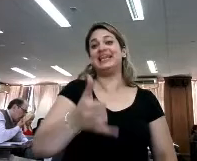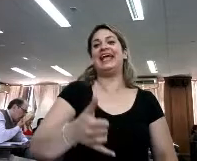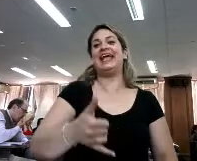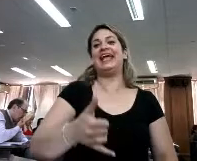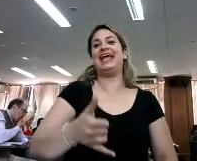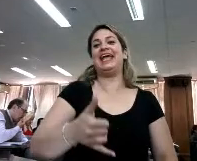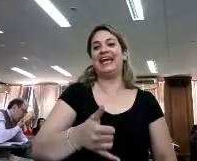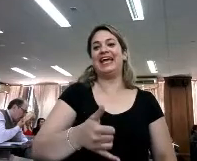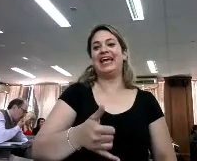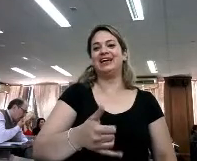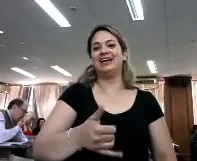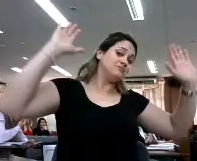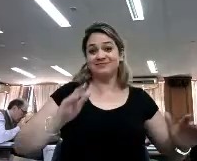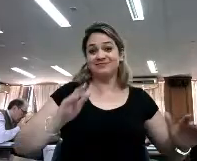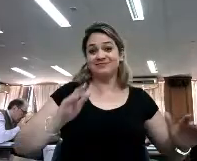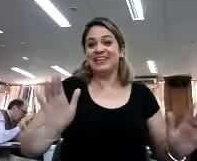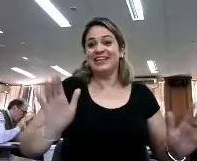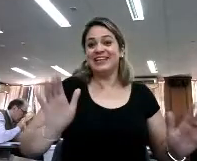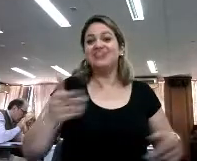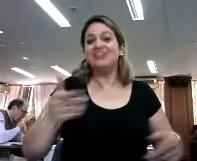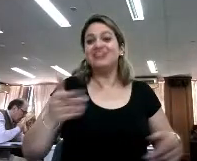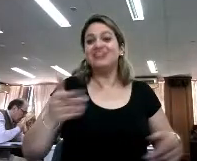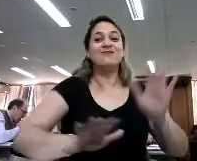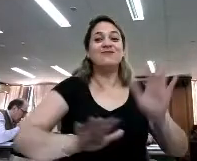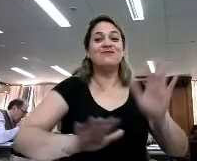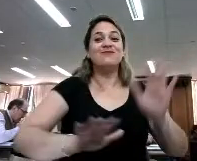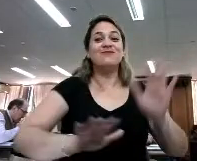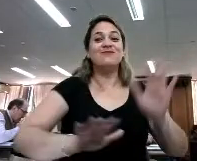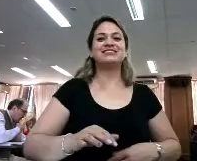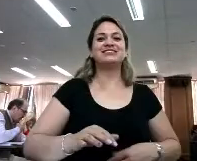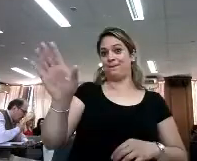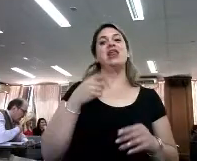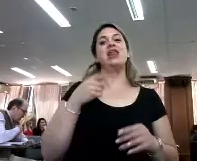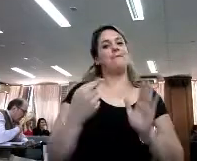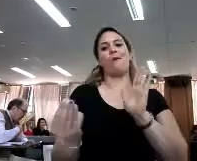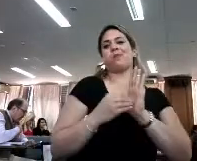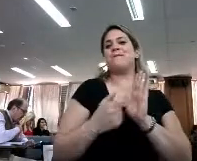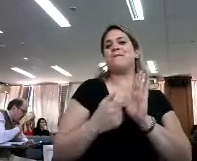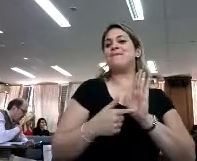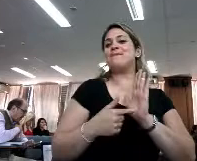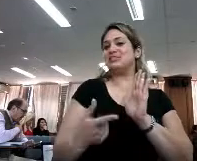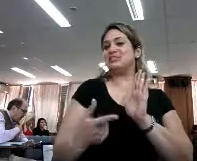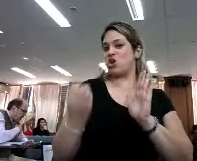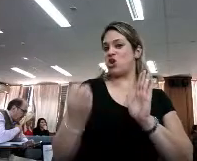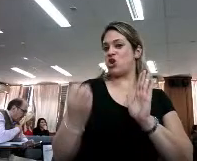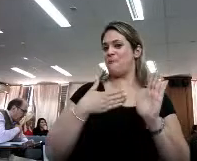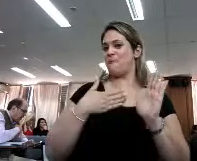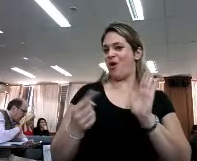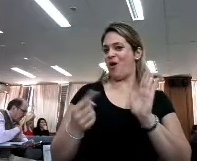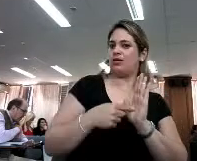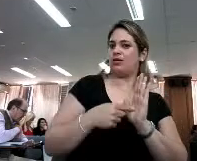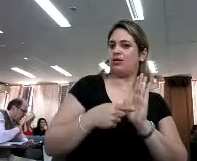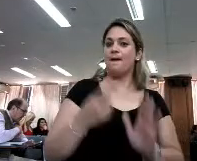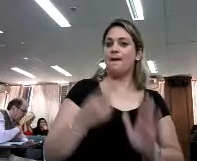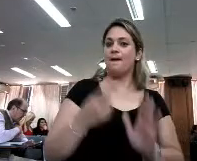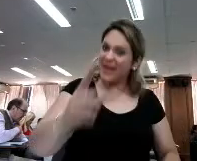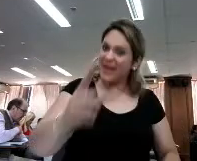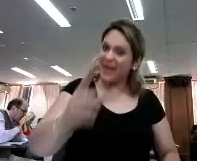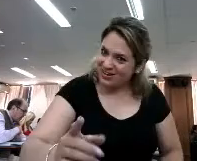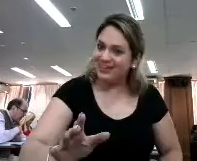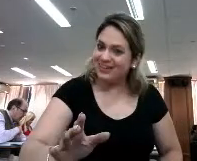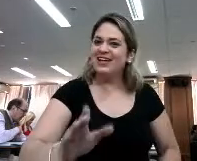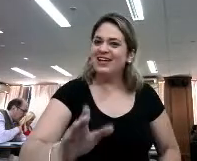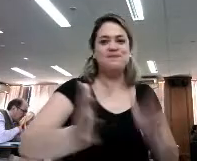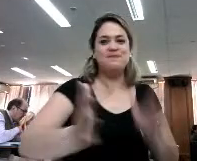Ok, pero entonces vamos a hacer lo siguiente. Ah, pero. ¿Y por qué pero? Pero si